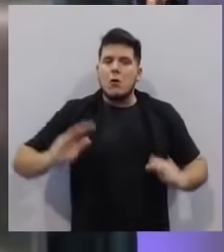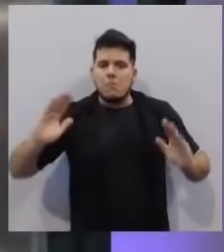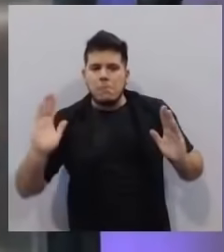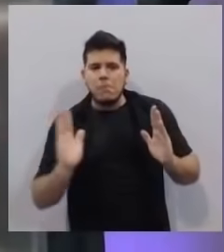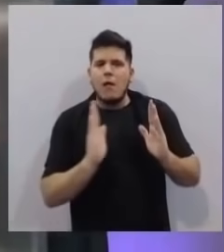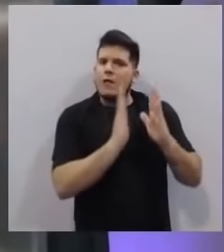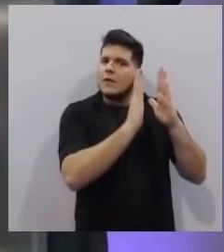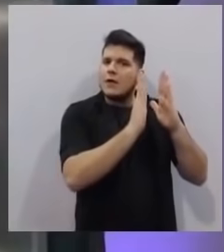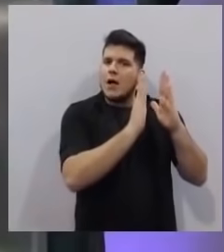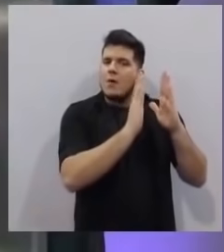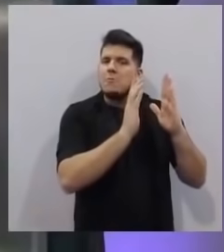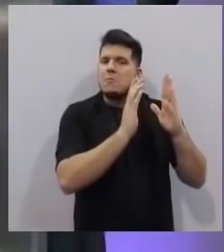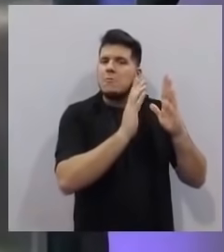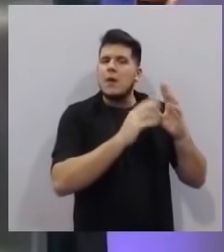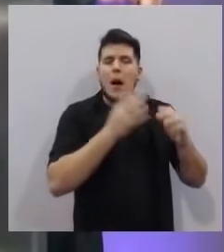desheredado